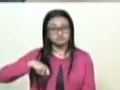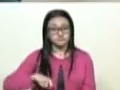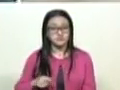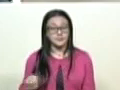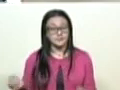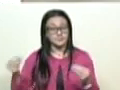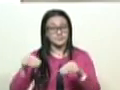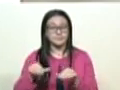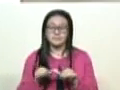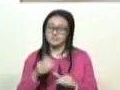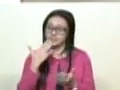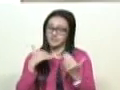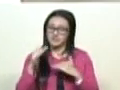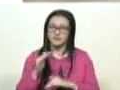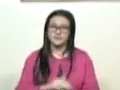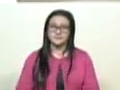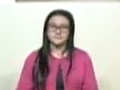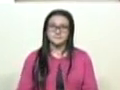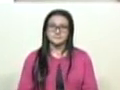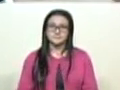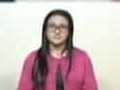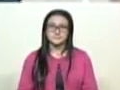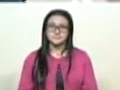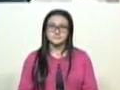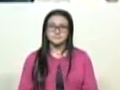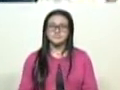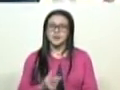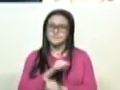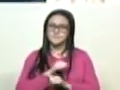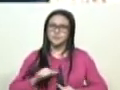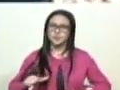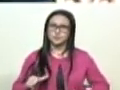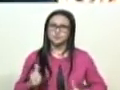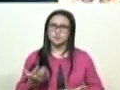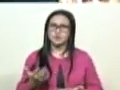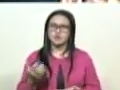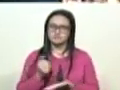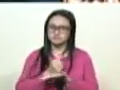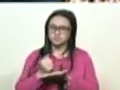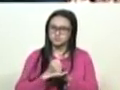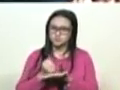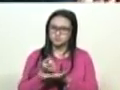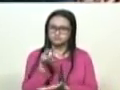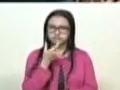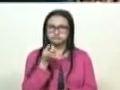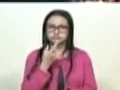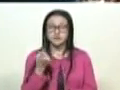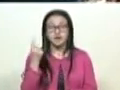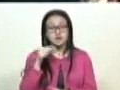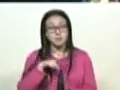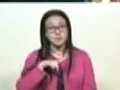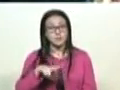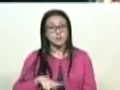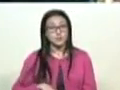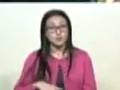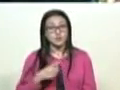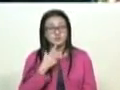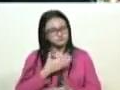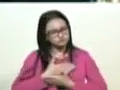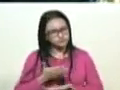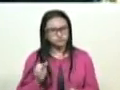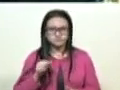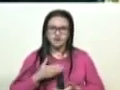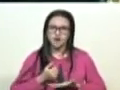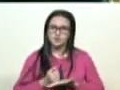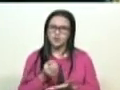así seguirá siendo. Usted mencionaba ese aporte que Portugal quiere hacer a la industria farmacéutica del país, pero también ayer Portugal decía que estaba en la disposición de ayudar